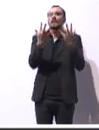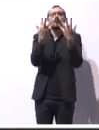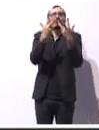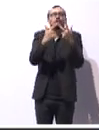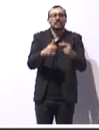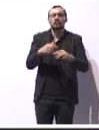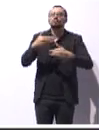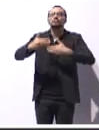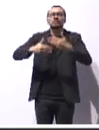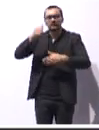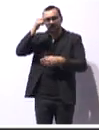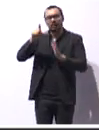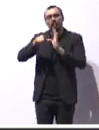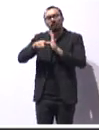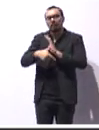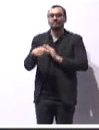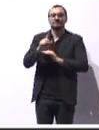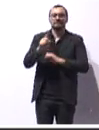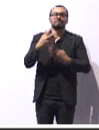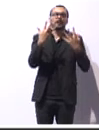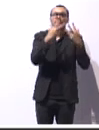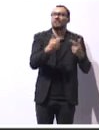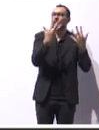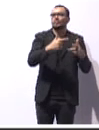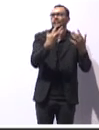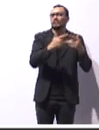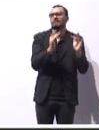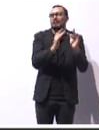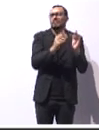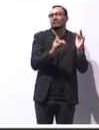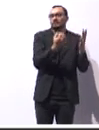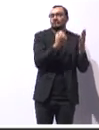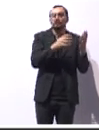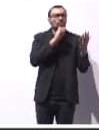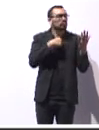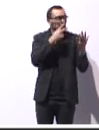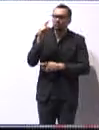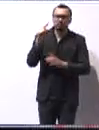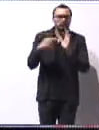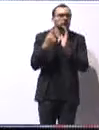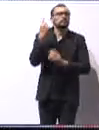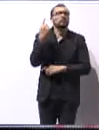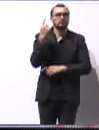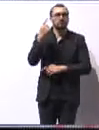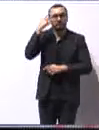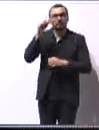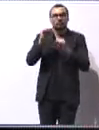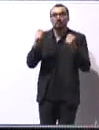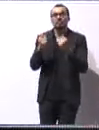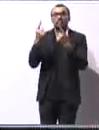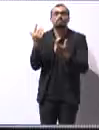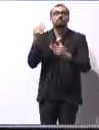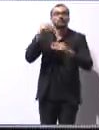los trámites y procedimientos que son necesarios para llevar adelante una operación de comercio exterior. Para poder